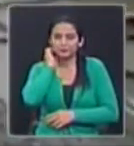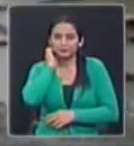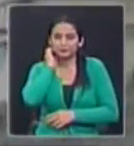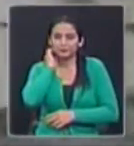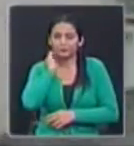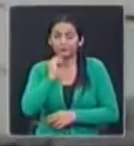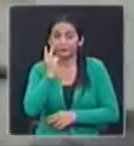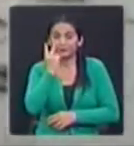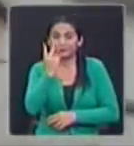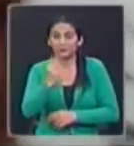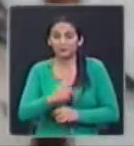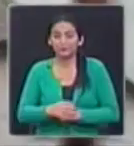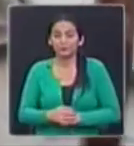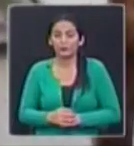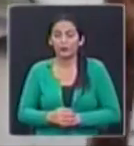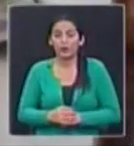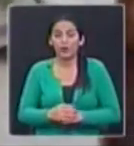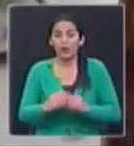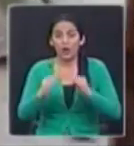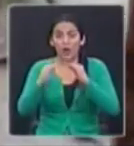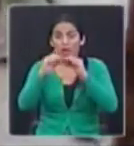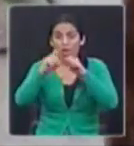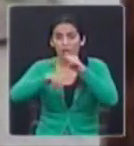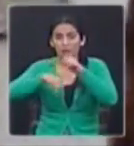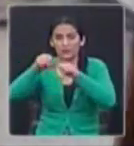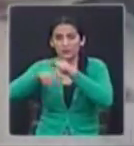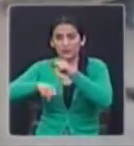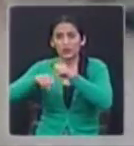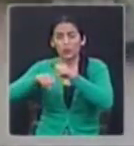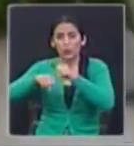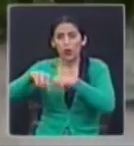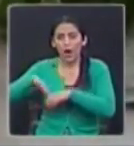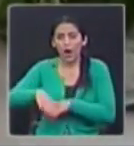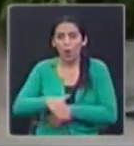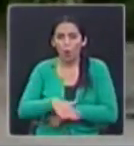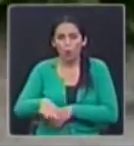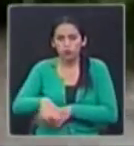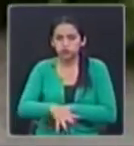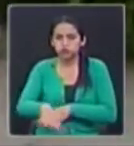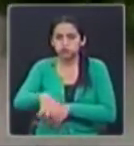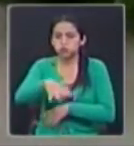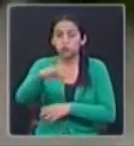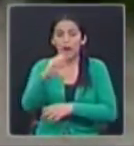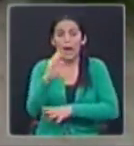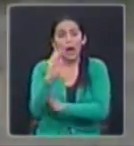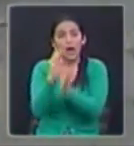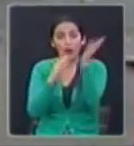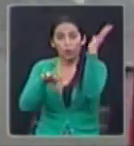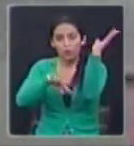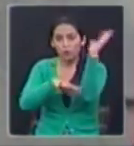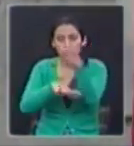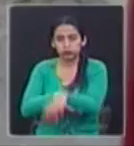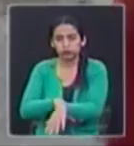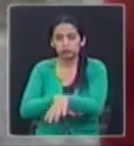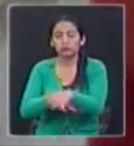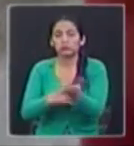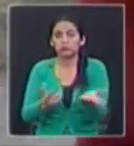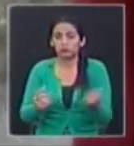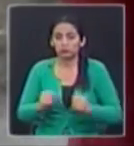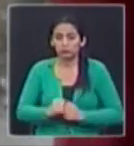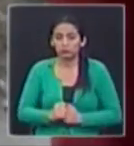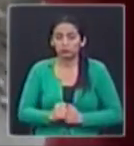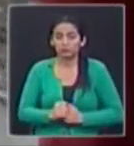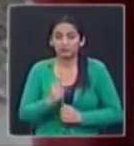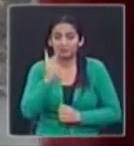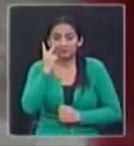Son imágenes captadas por los afectados. La fuerza del agua arrasó con árboles, gran parte de dos viviendas. La lluvia